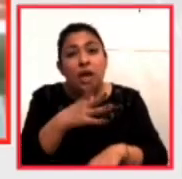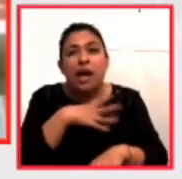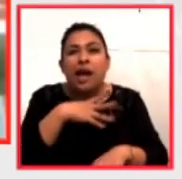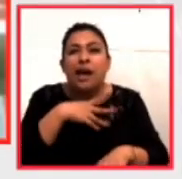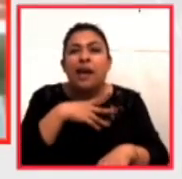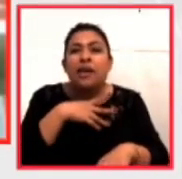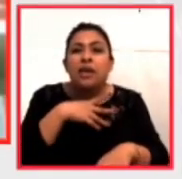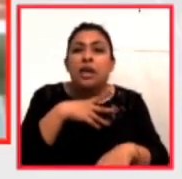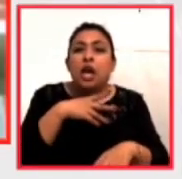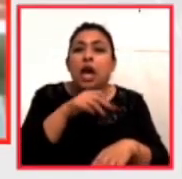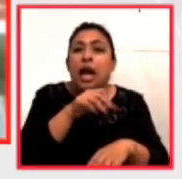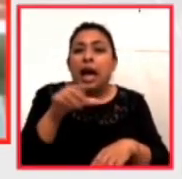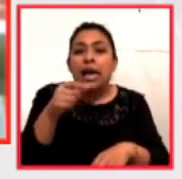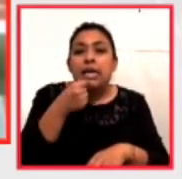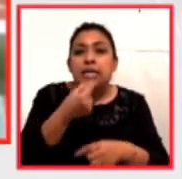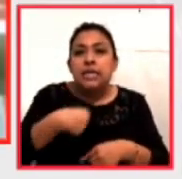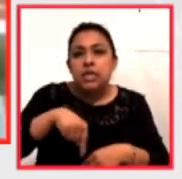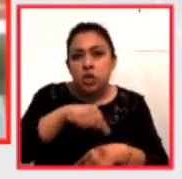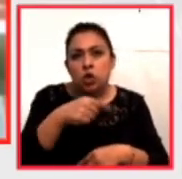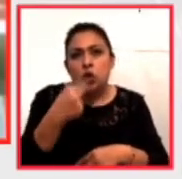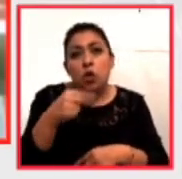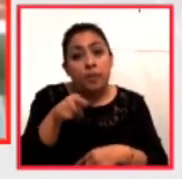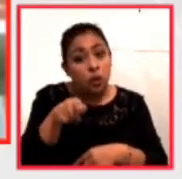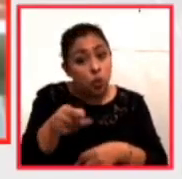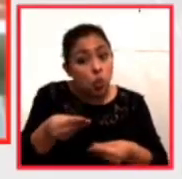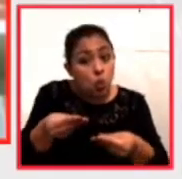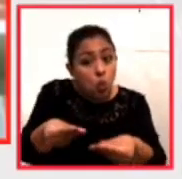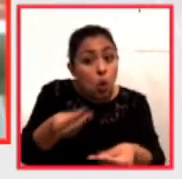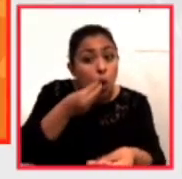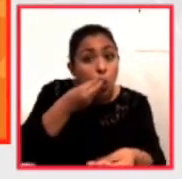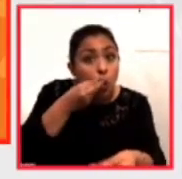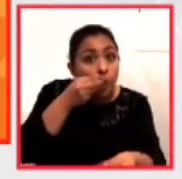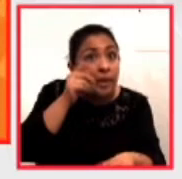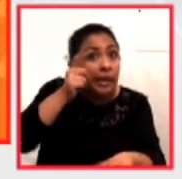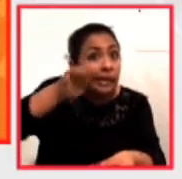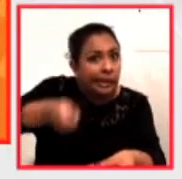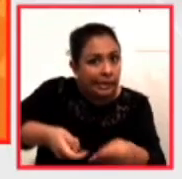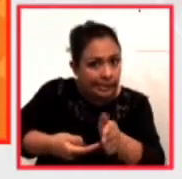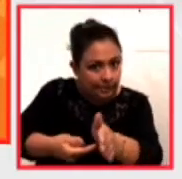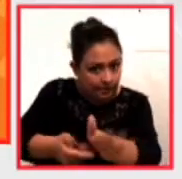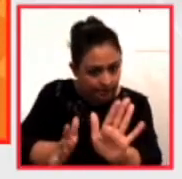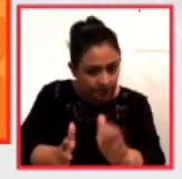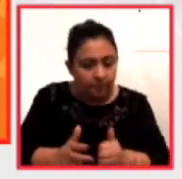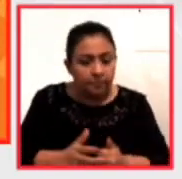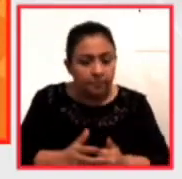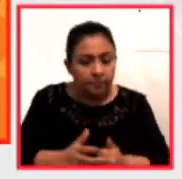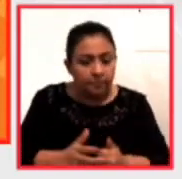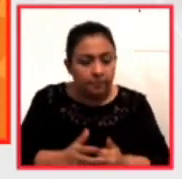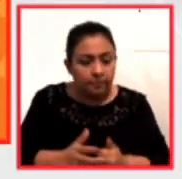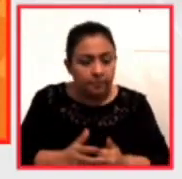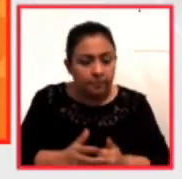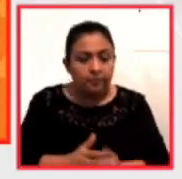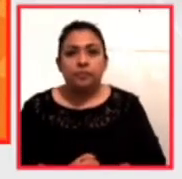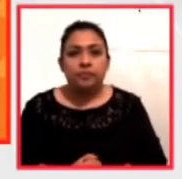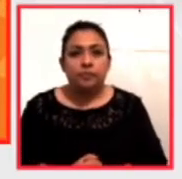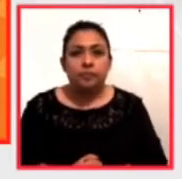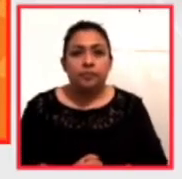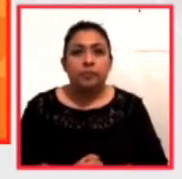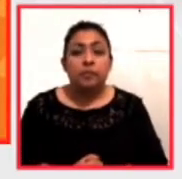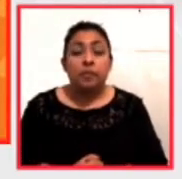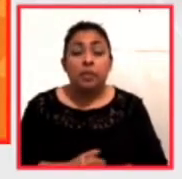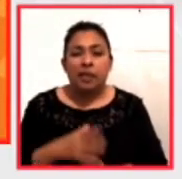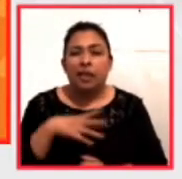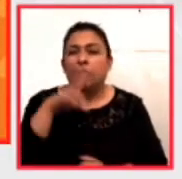ver con los niños que se llama Lo que te vas a comer. En mayo del 2014 se actualizó la ley para que los... ¿Sabes en realidad